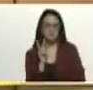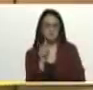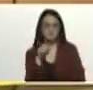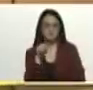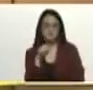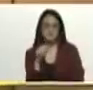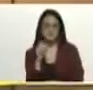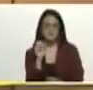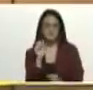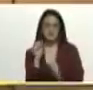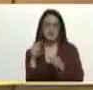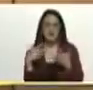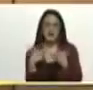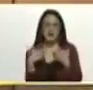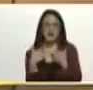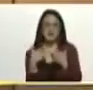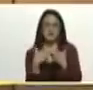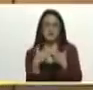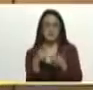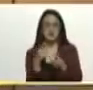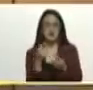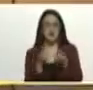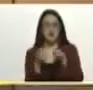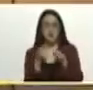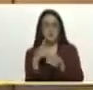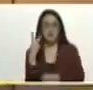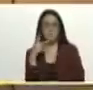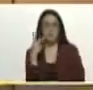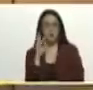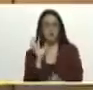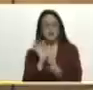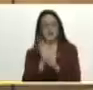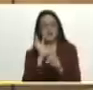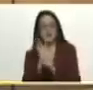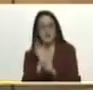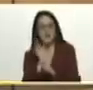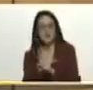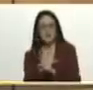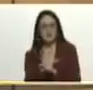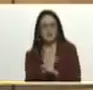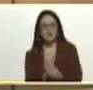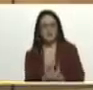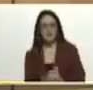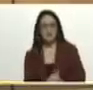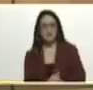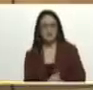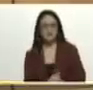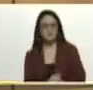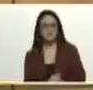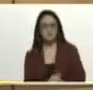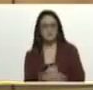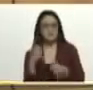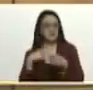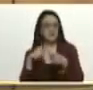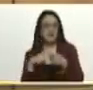la agresión económica, la agresión política, las amenazas de diversos signos